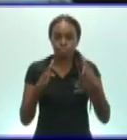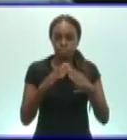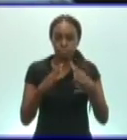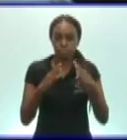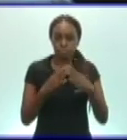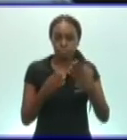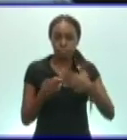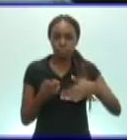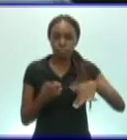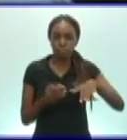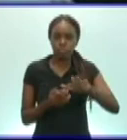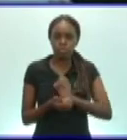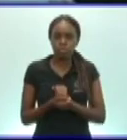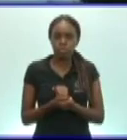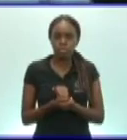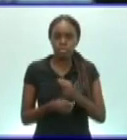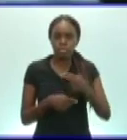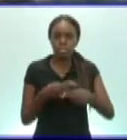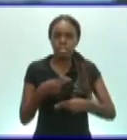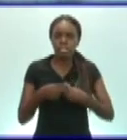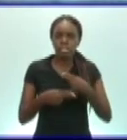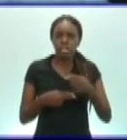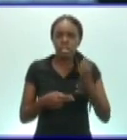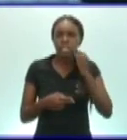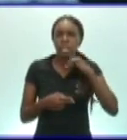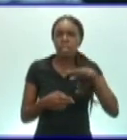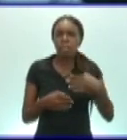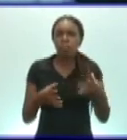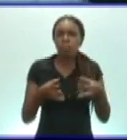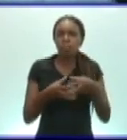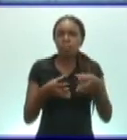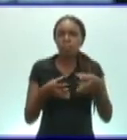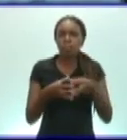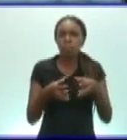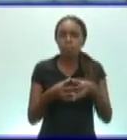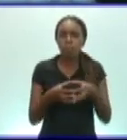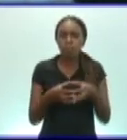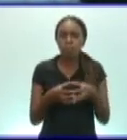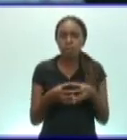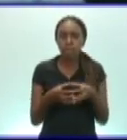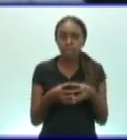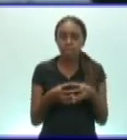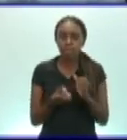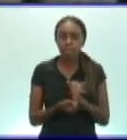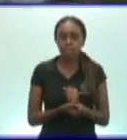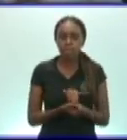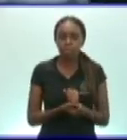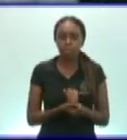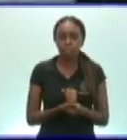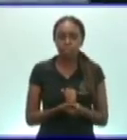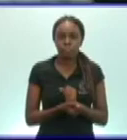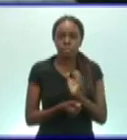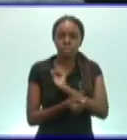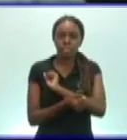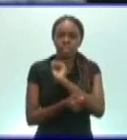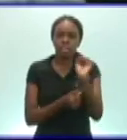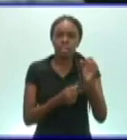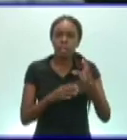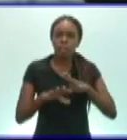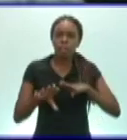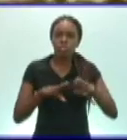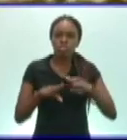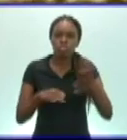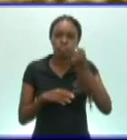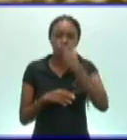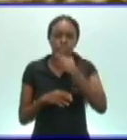se consolida además, allí hay una tropa reunida, un ejército que está reunido, que vitorea la deposición del presidente